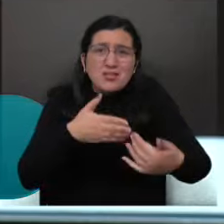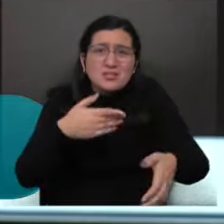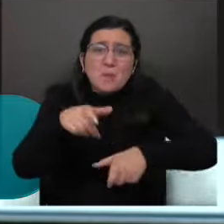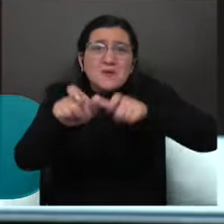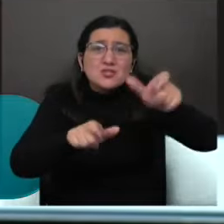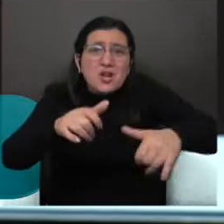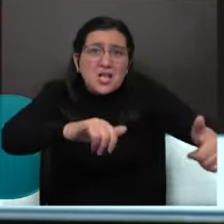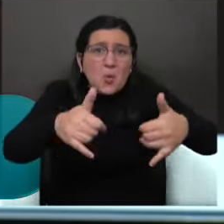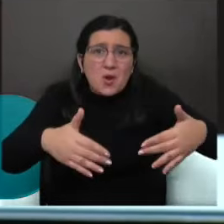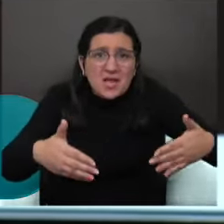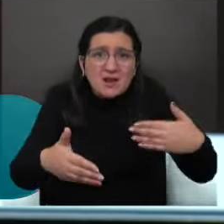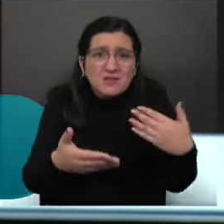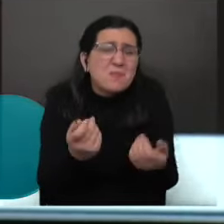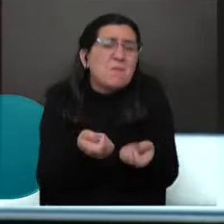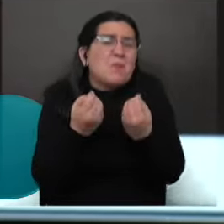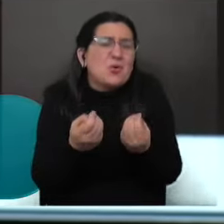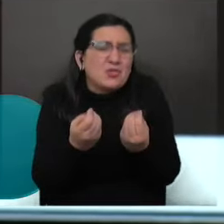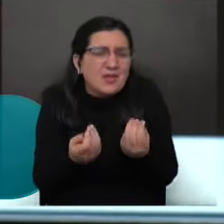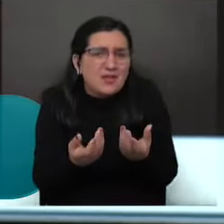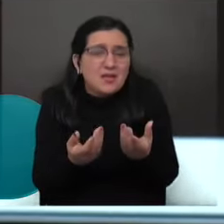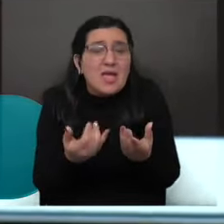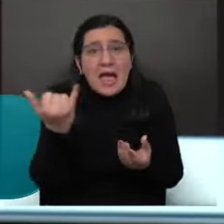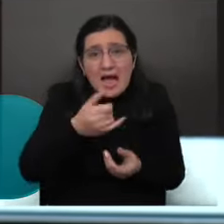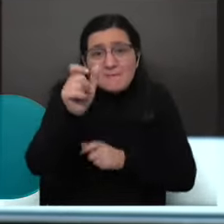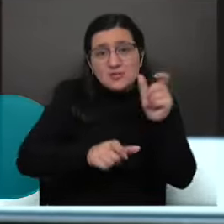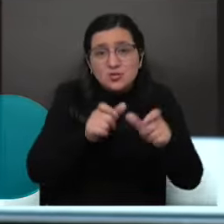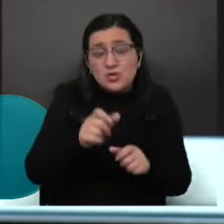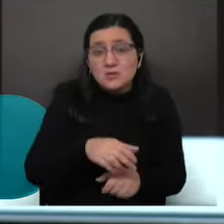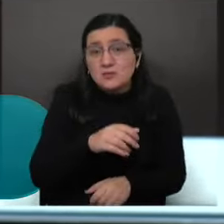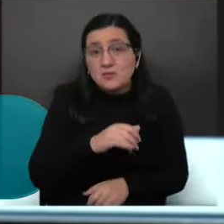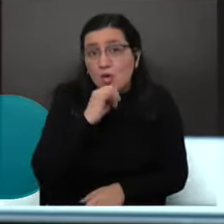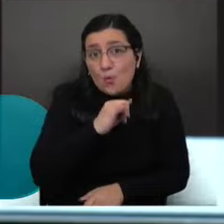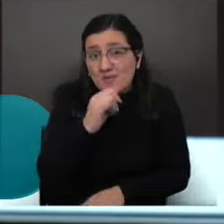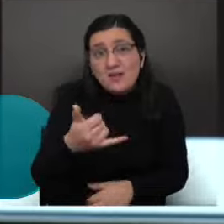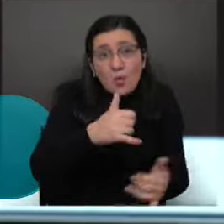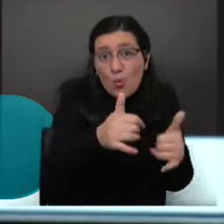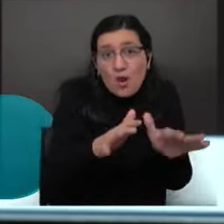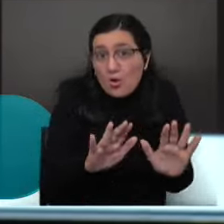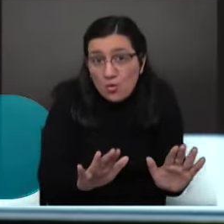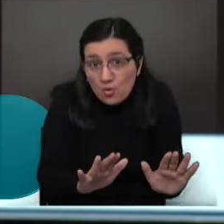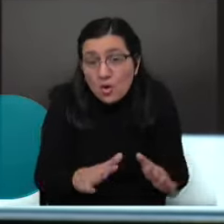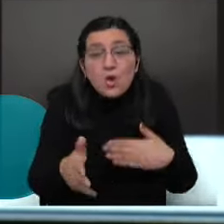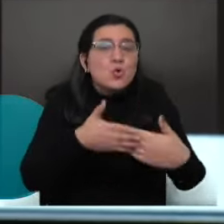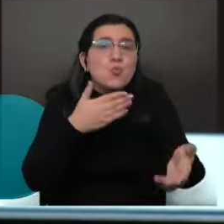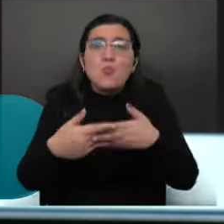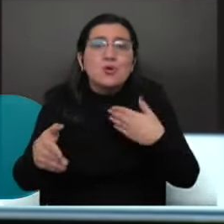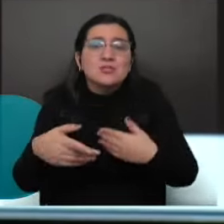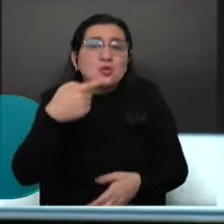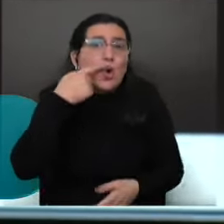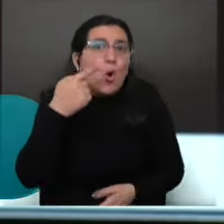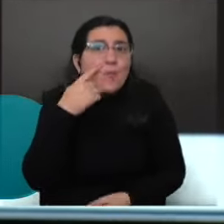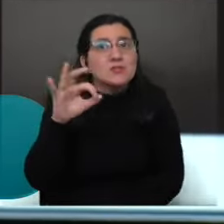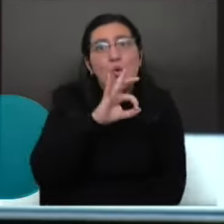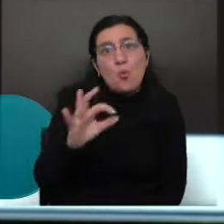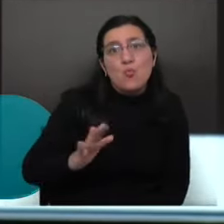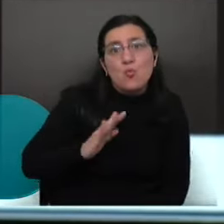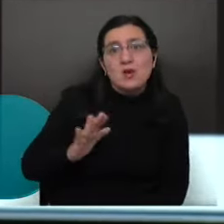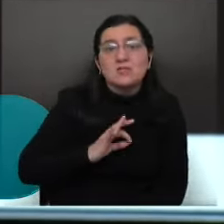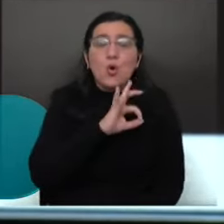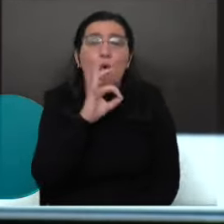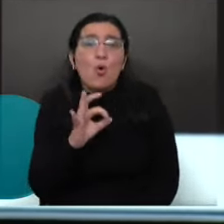el juego es eso y hay personas que comentan el juego y no importa si son varones si son mujeres si son